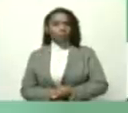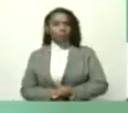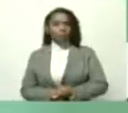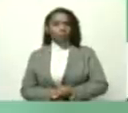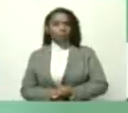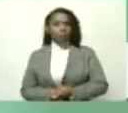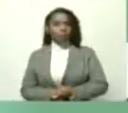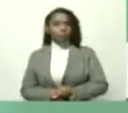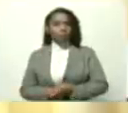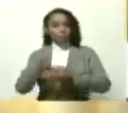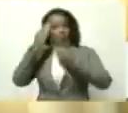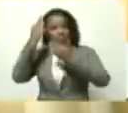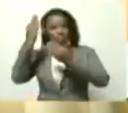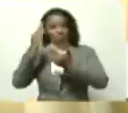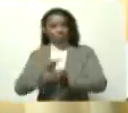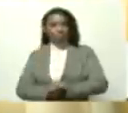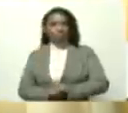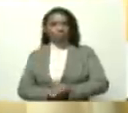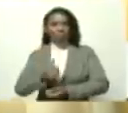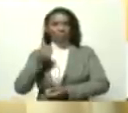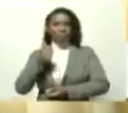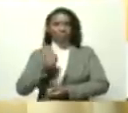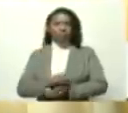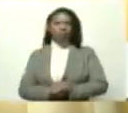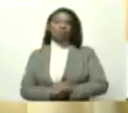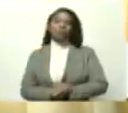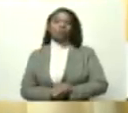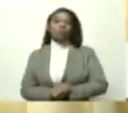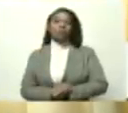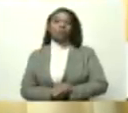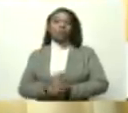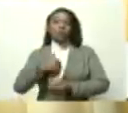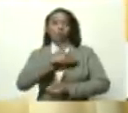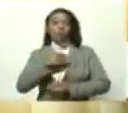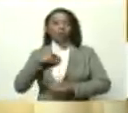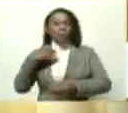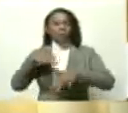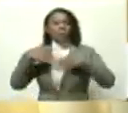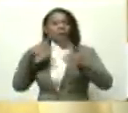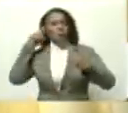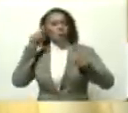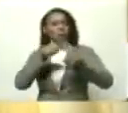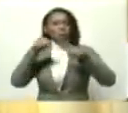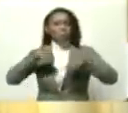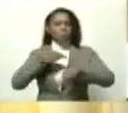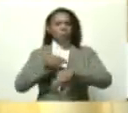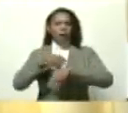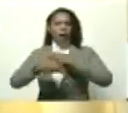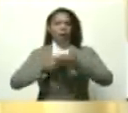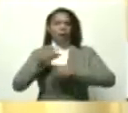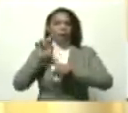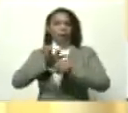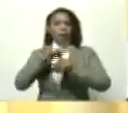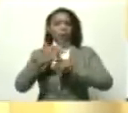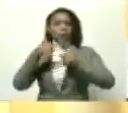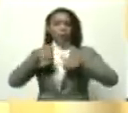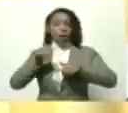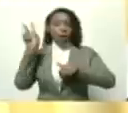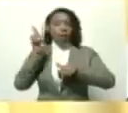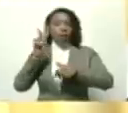¿Cómo está? ¿Bien usted? Bien. Quisiera saber cuál es el objetivo en este momento de generar esta situación en